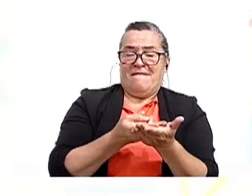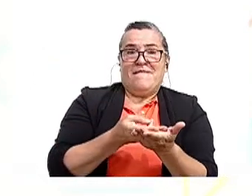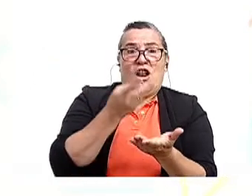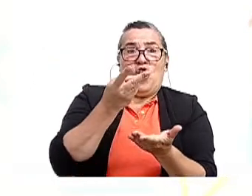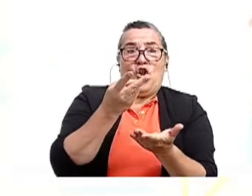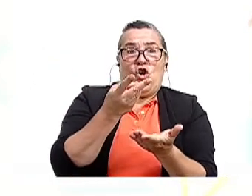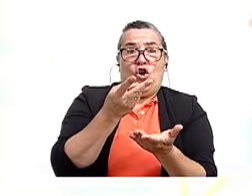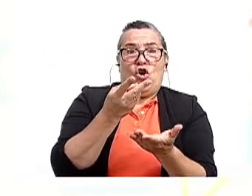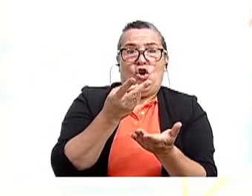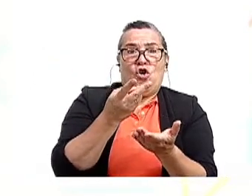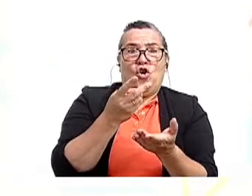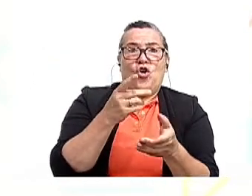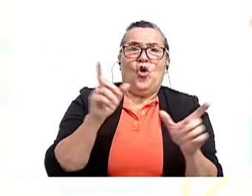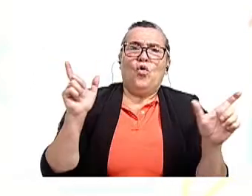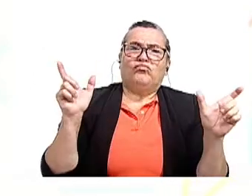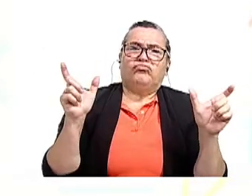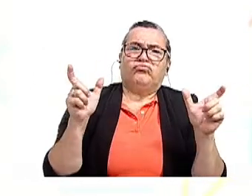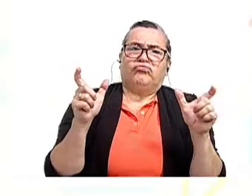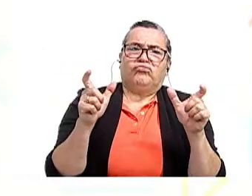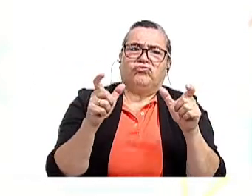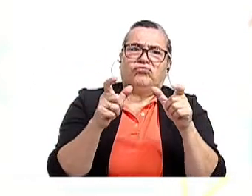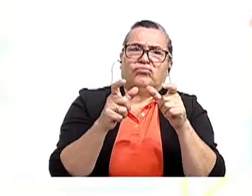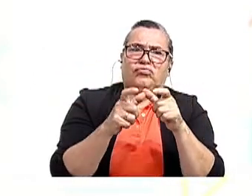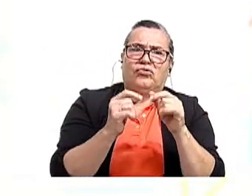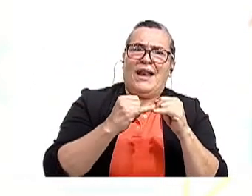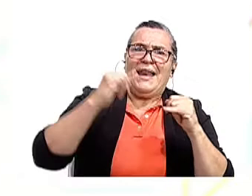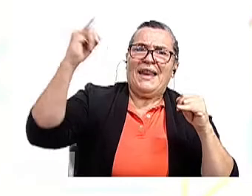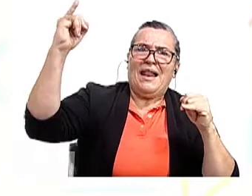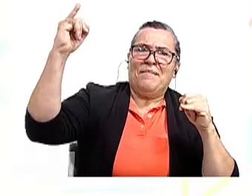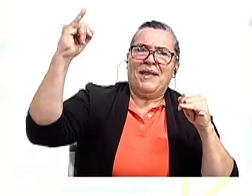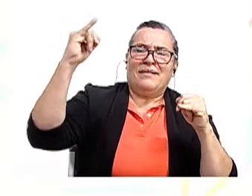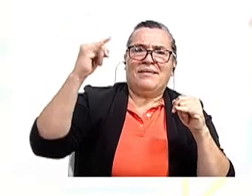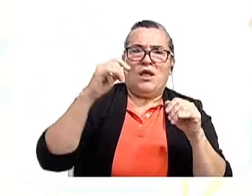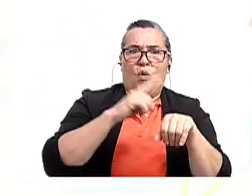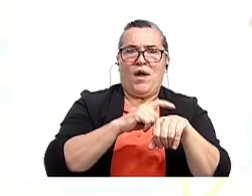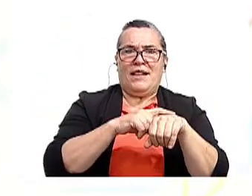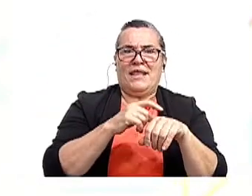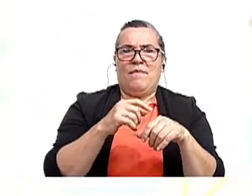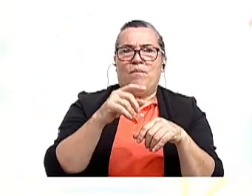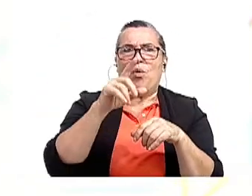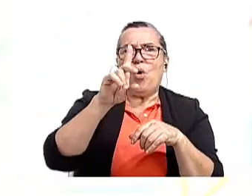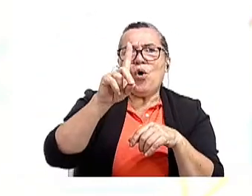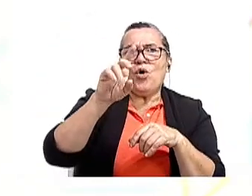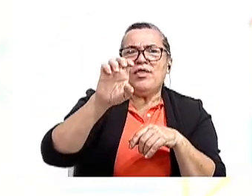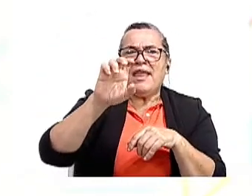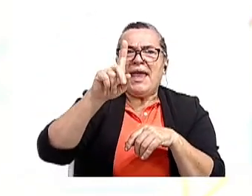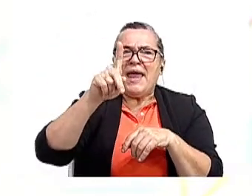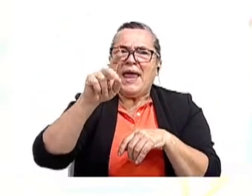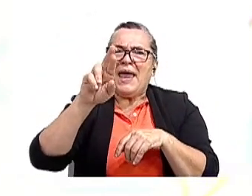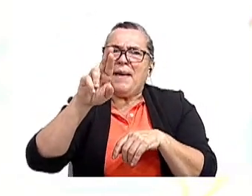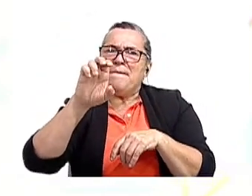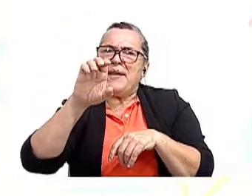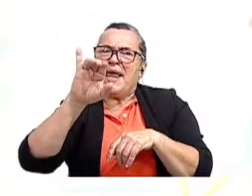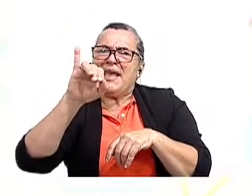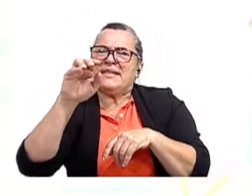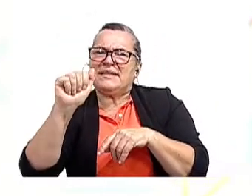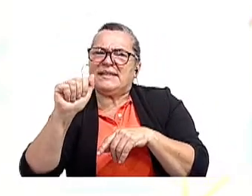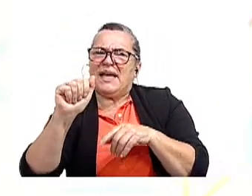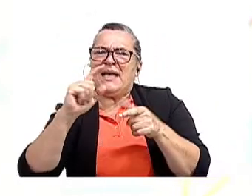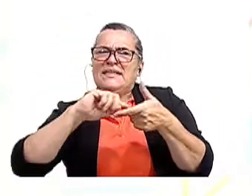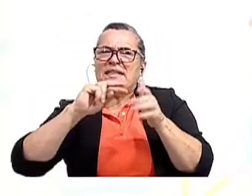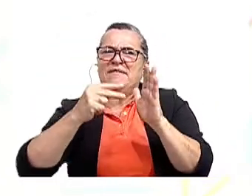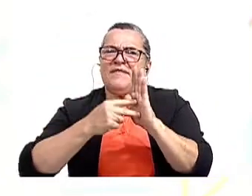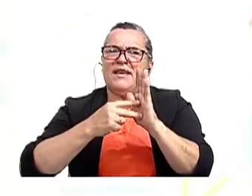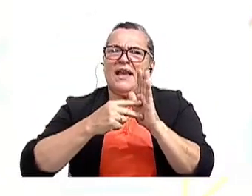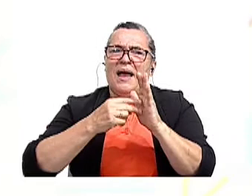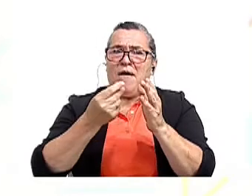se deprecia linealmente con respecto al tiempo. ¿Qué nos indica que se deprecia linealmente con respecto